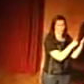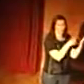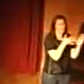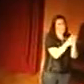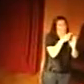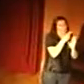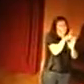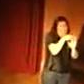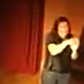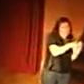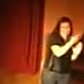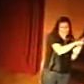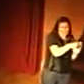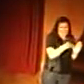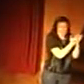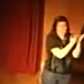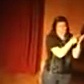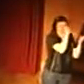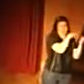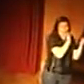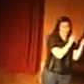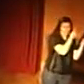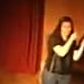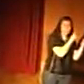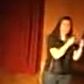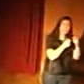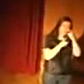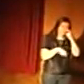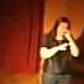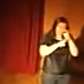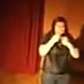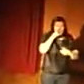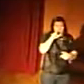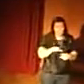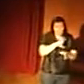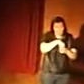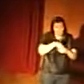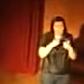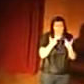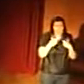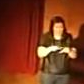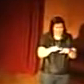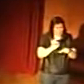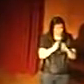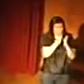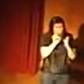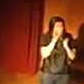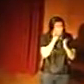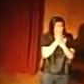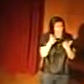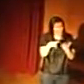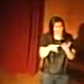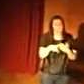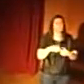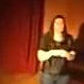insistir obviamente en esta pieza también otra otra persona del departamento del siglo XIX Pedro Martínez